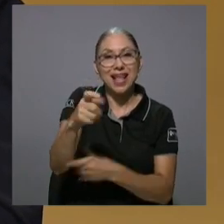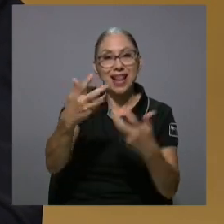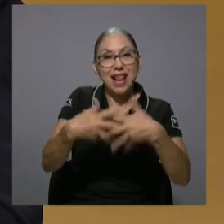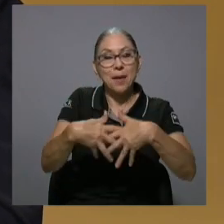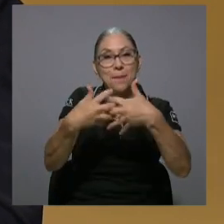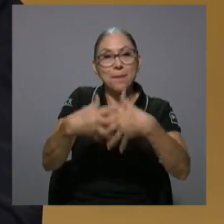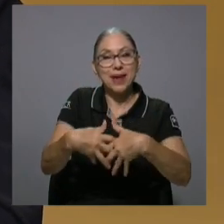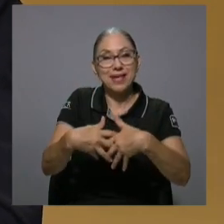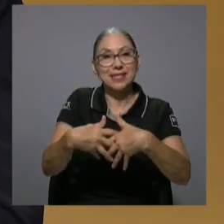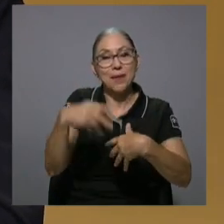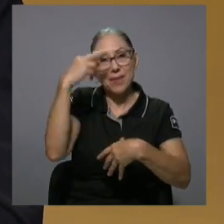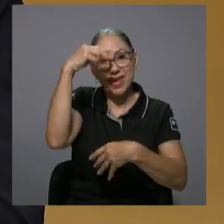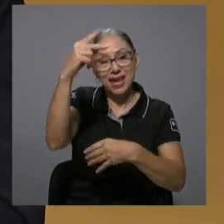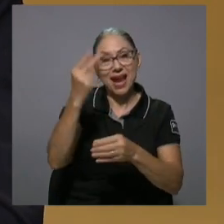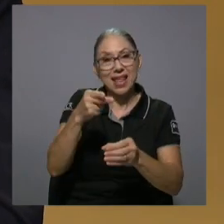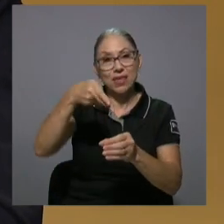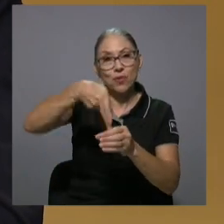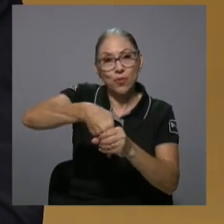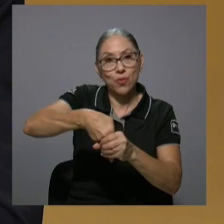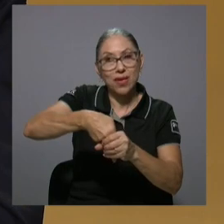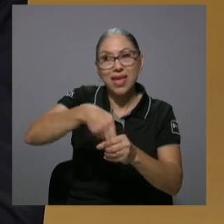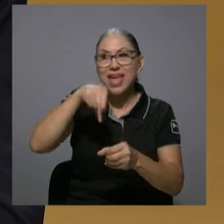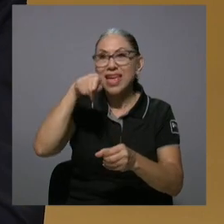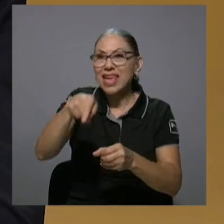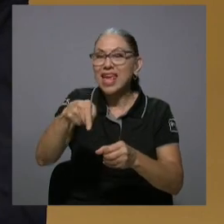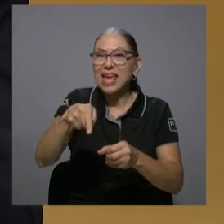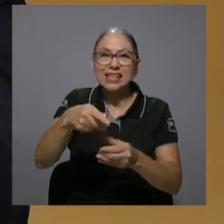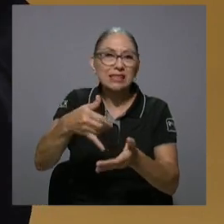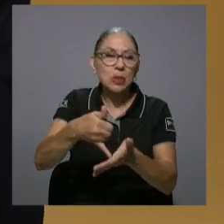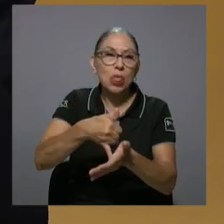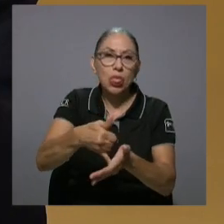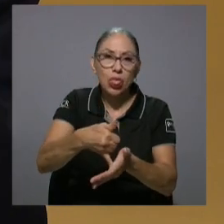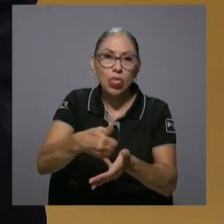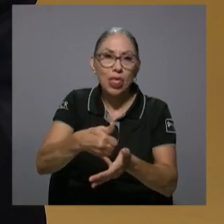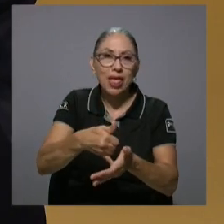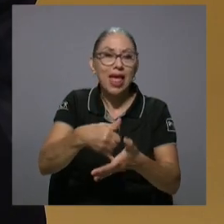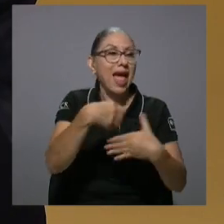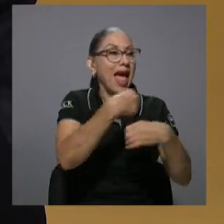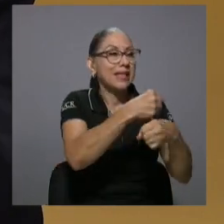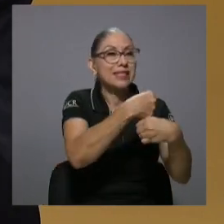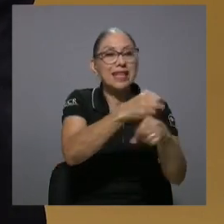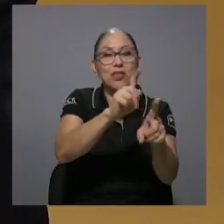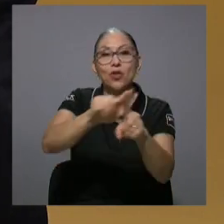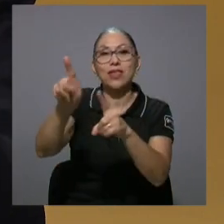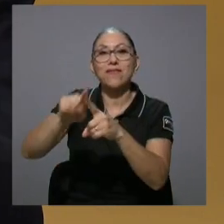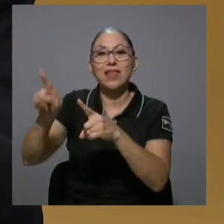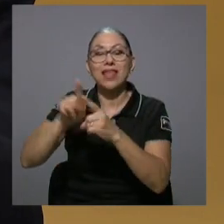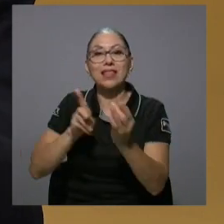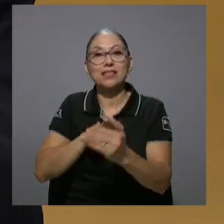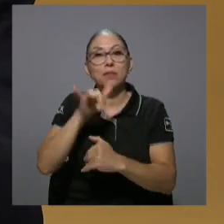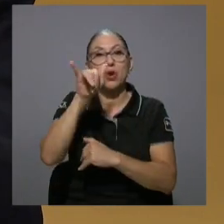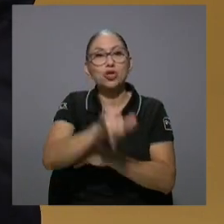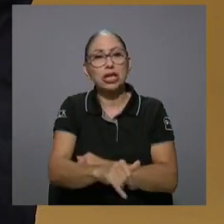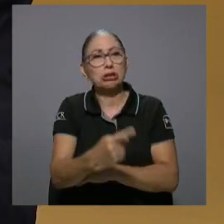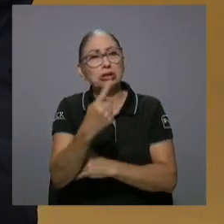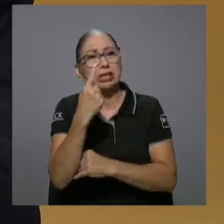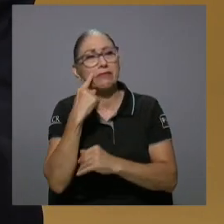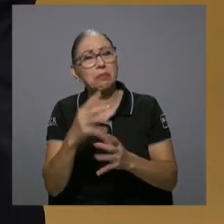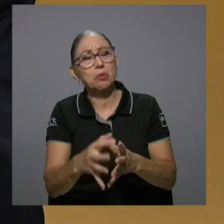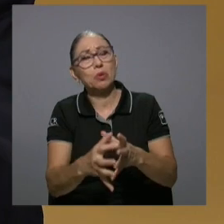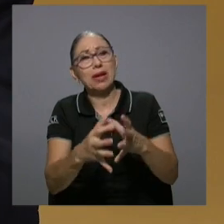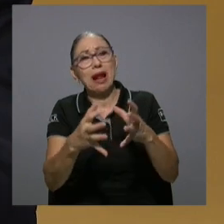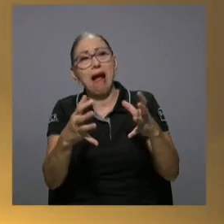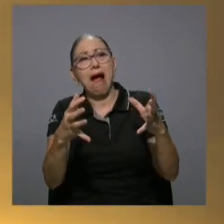que es una empresa sumamente ineficiente, creando una serie de proyectos medio faraónicos cuyo